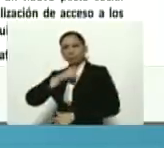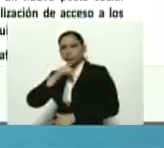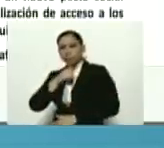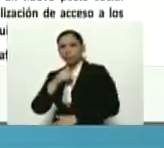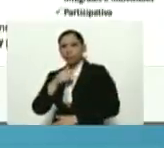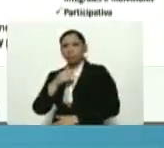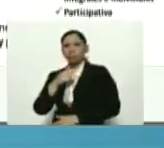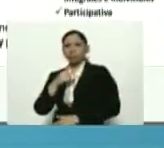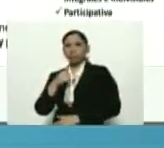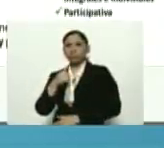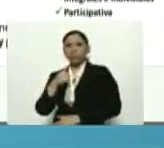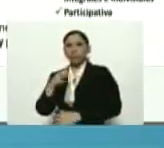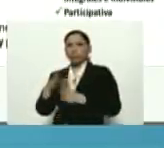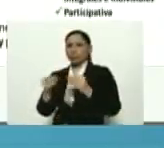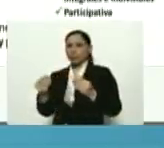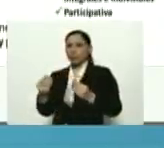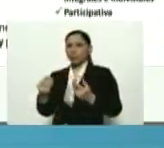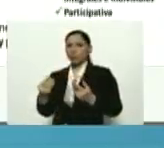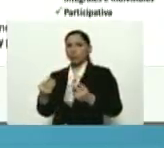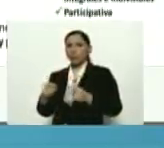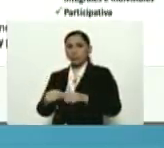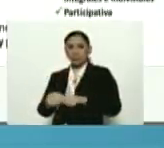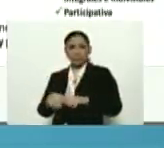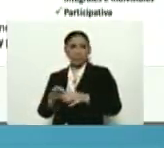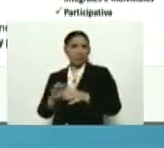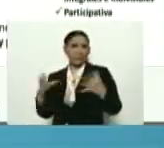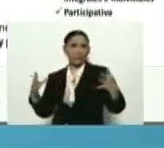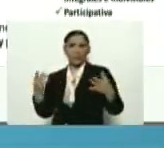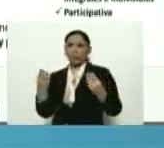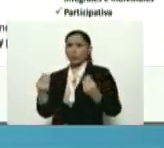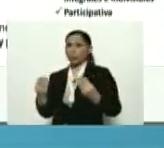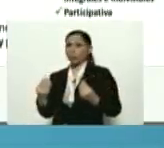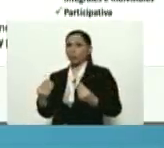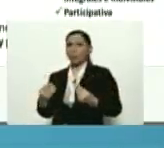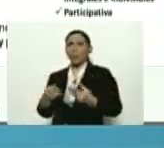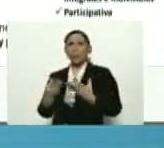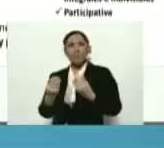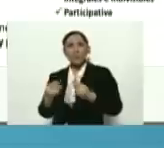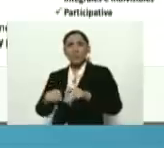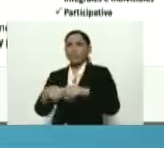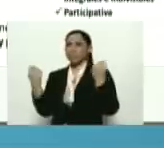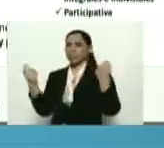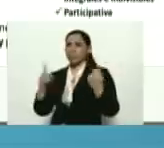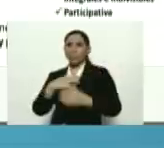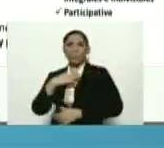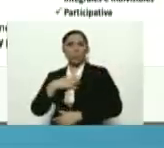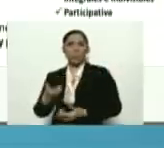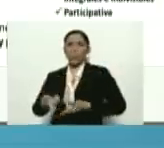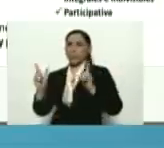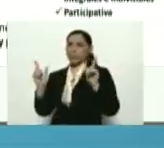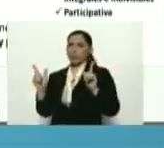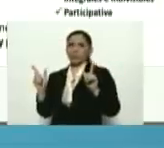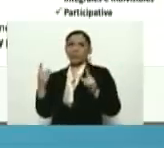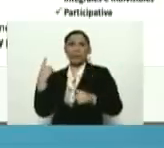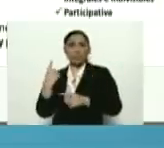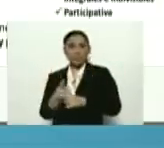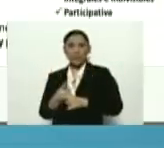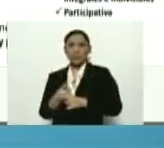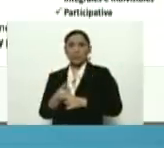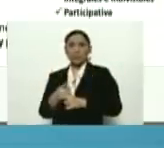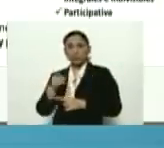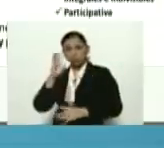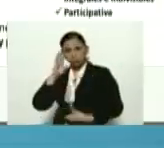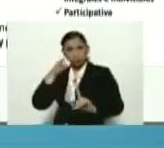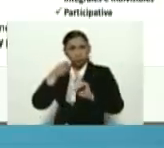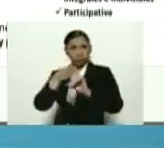shocks externos. Nos han dividido mucho en la región, estamos muy fragmentados y eso no podemos permitirlo. Debemos ir hacia